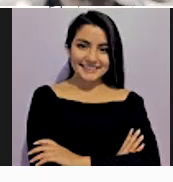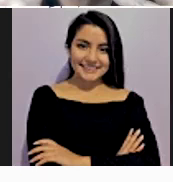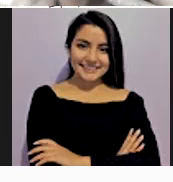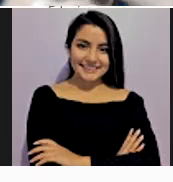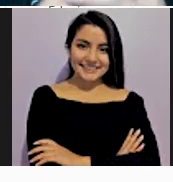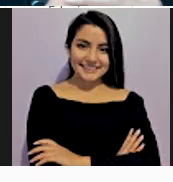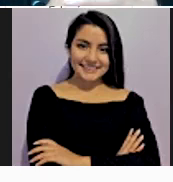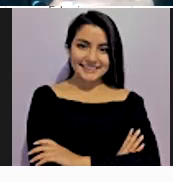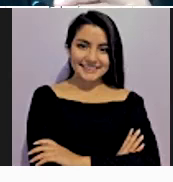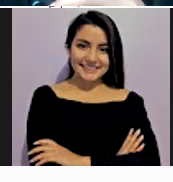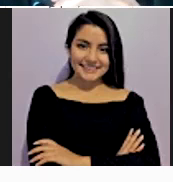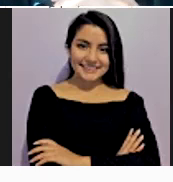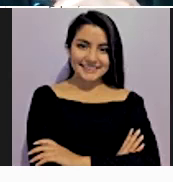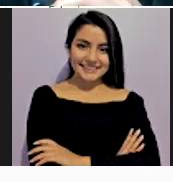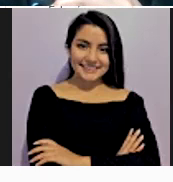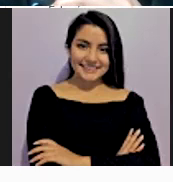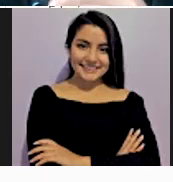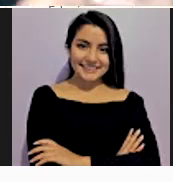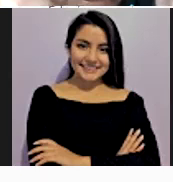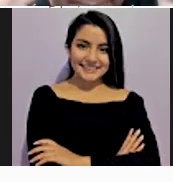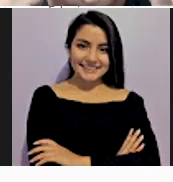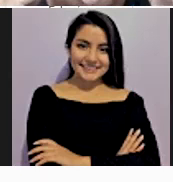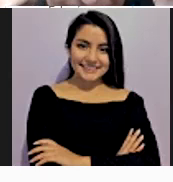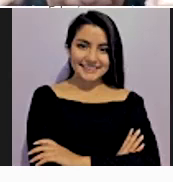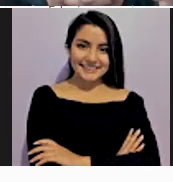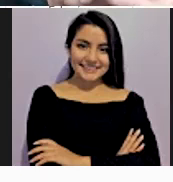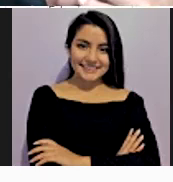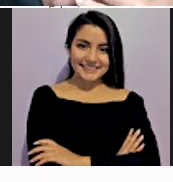puente aplicaría el método racional tal vez?